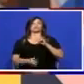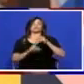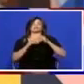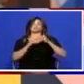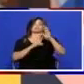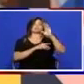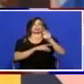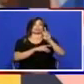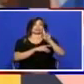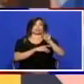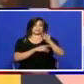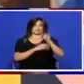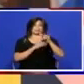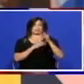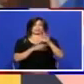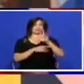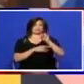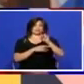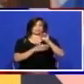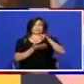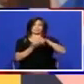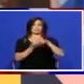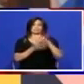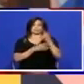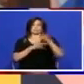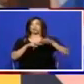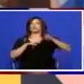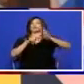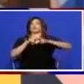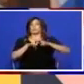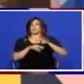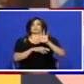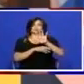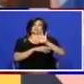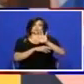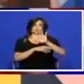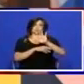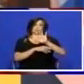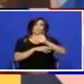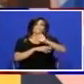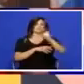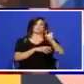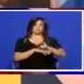superiores a 20.000 y hasta 30.000 recibirán un incremento del 5%.